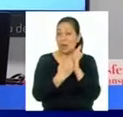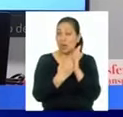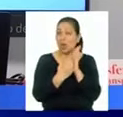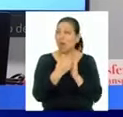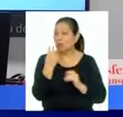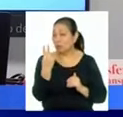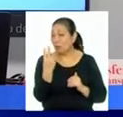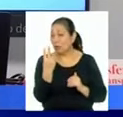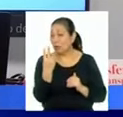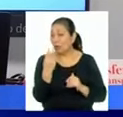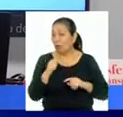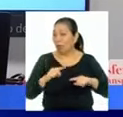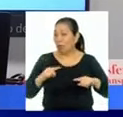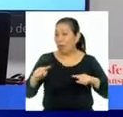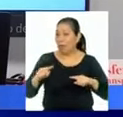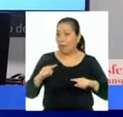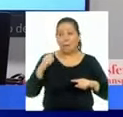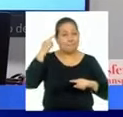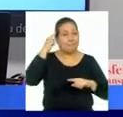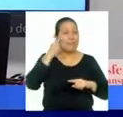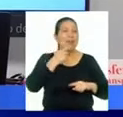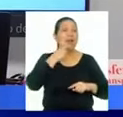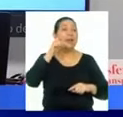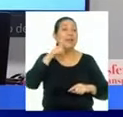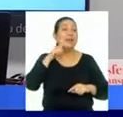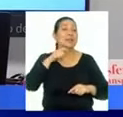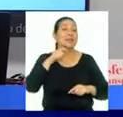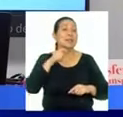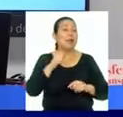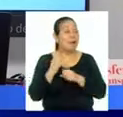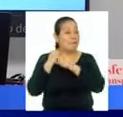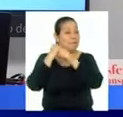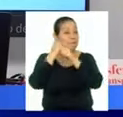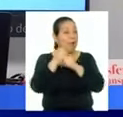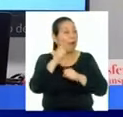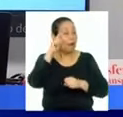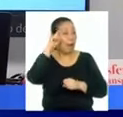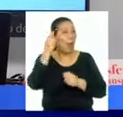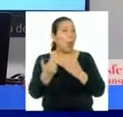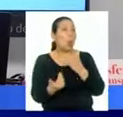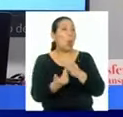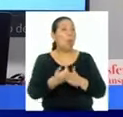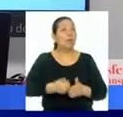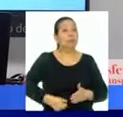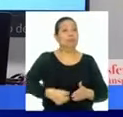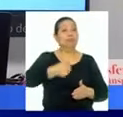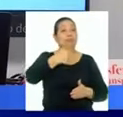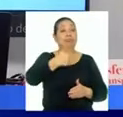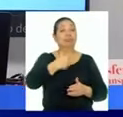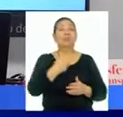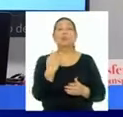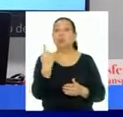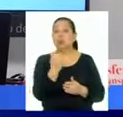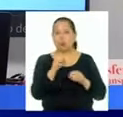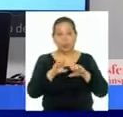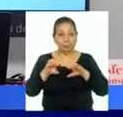2 jefaturas, y pensamos que eso necesita ser fortalecido creando una autoridad autónoma.